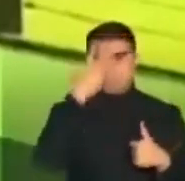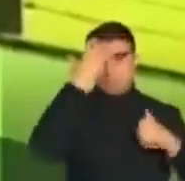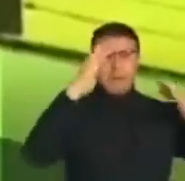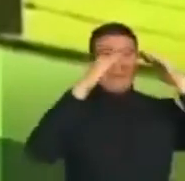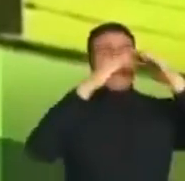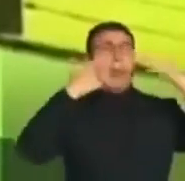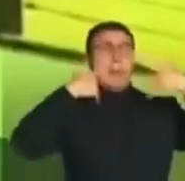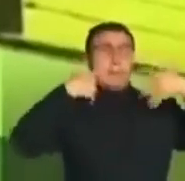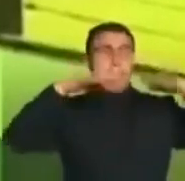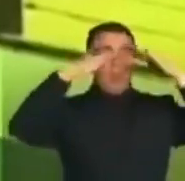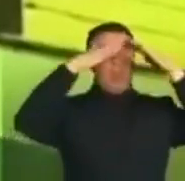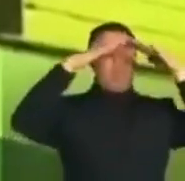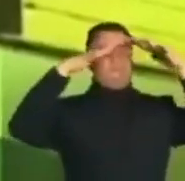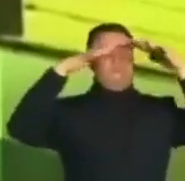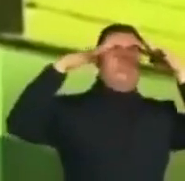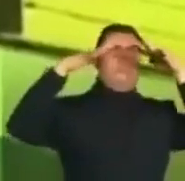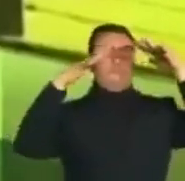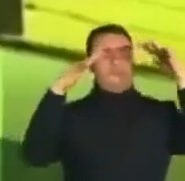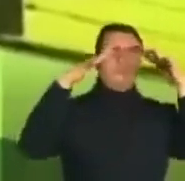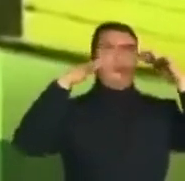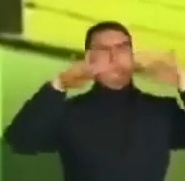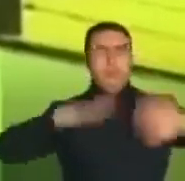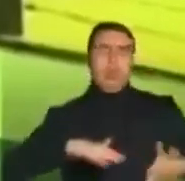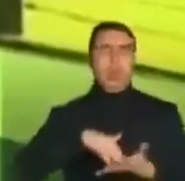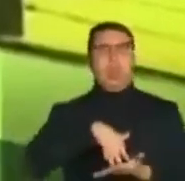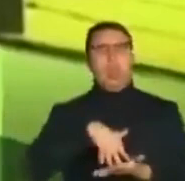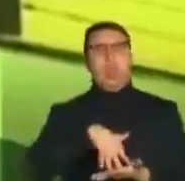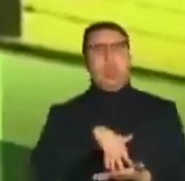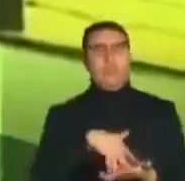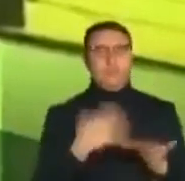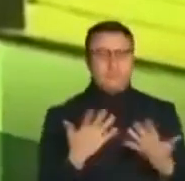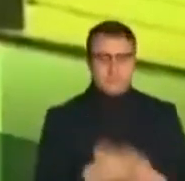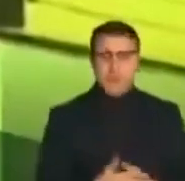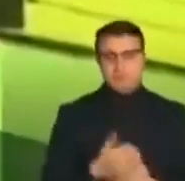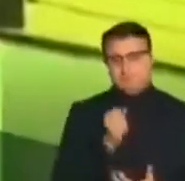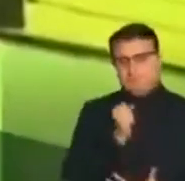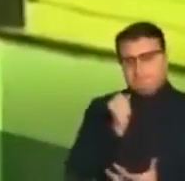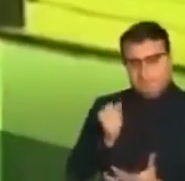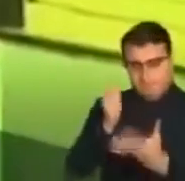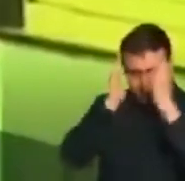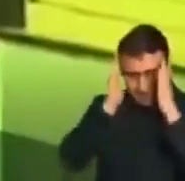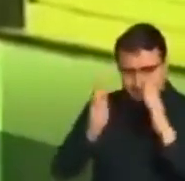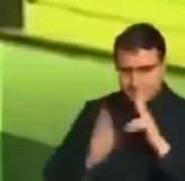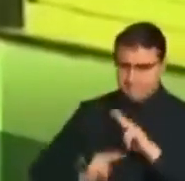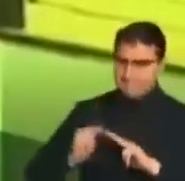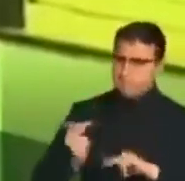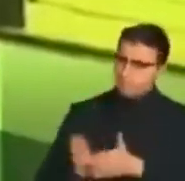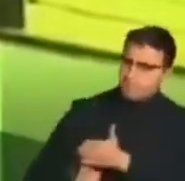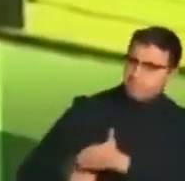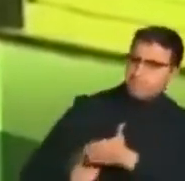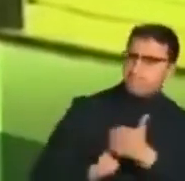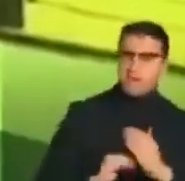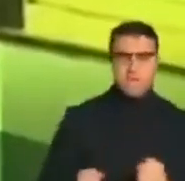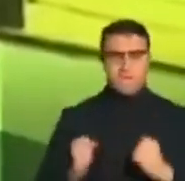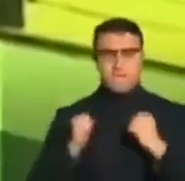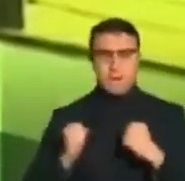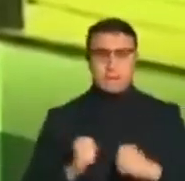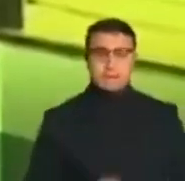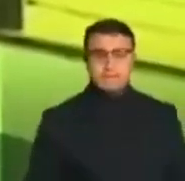se cae. Ahora vamos a iniciar otro programa que tiene mucha